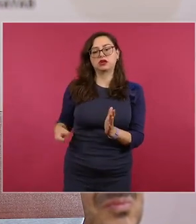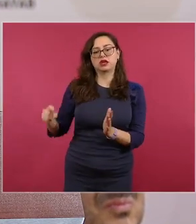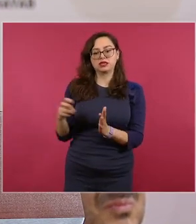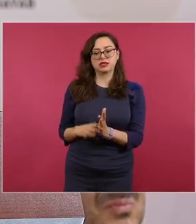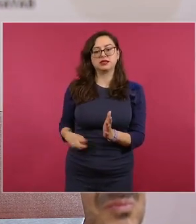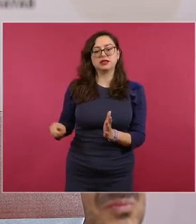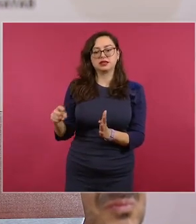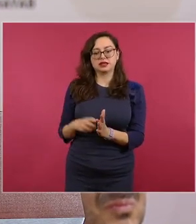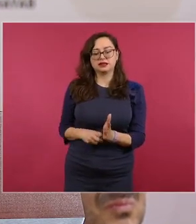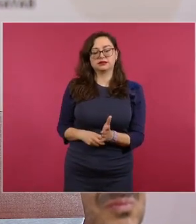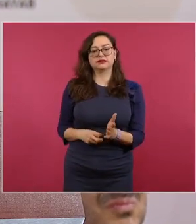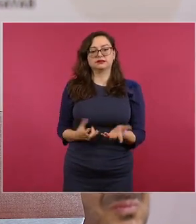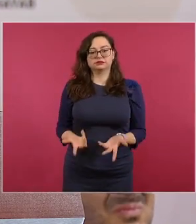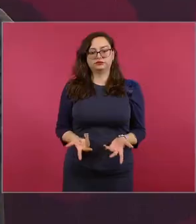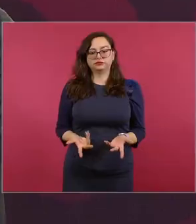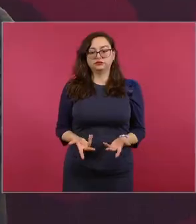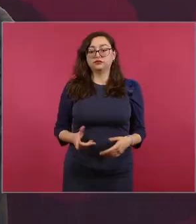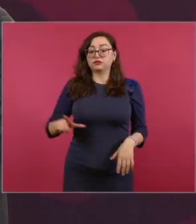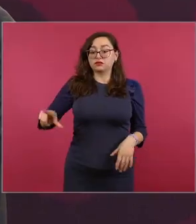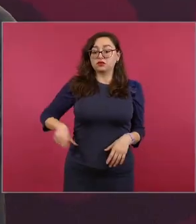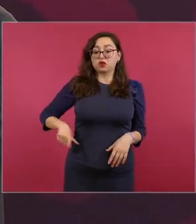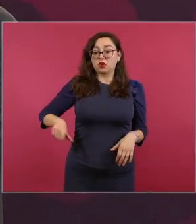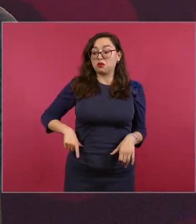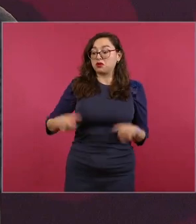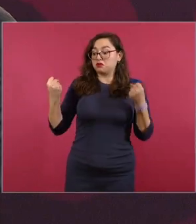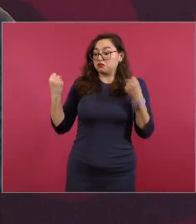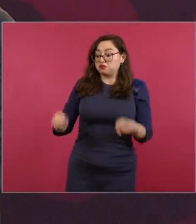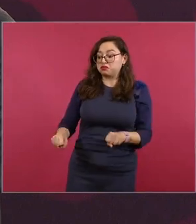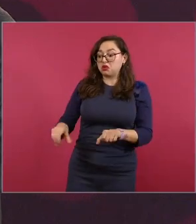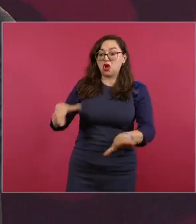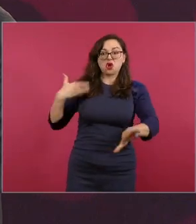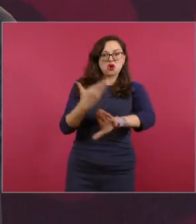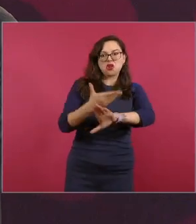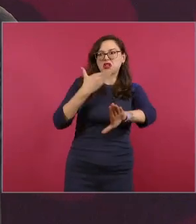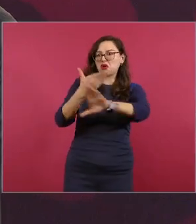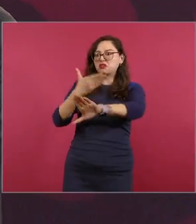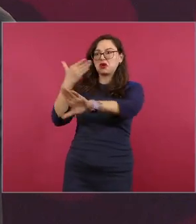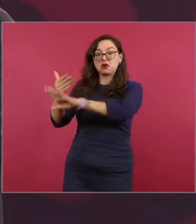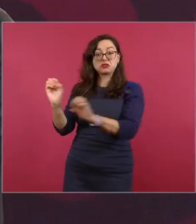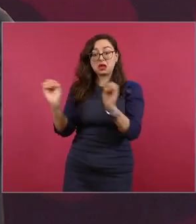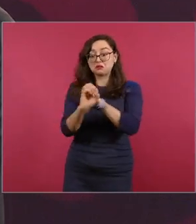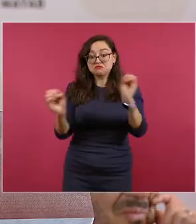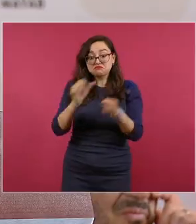que no se reprima, para que no sea